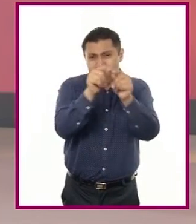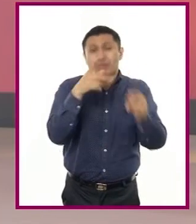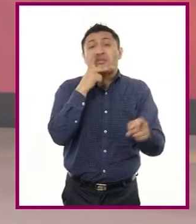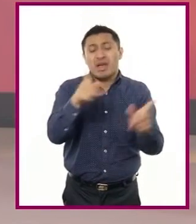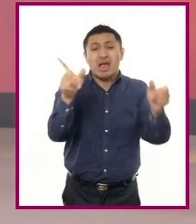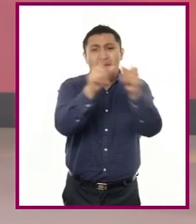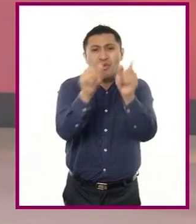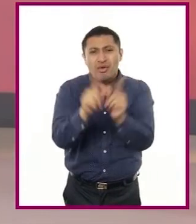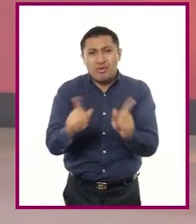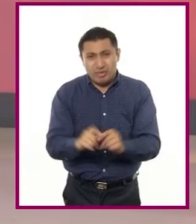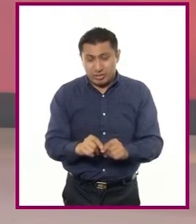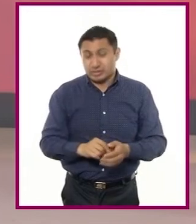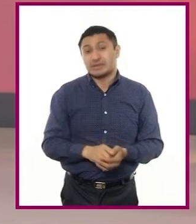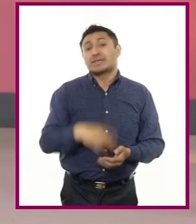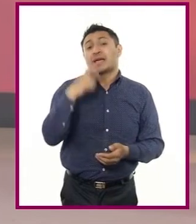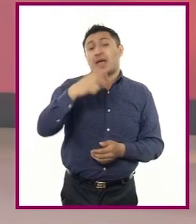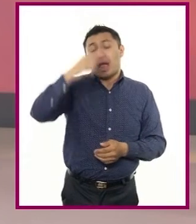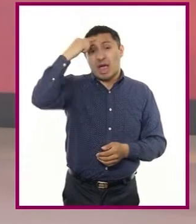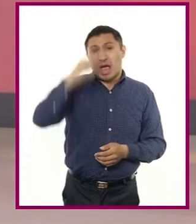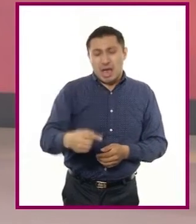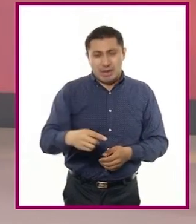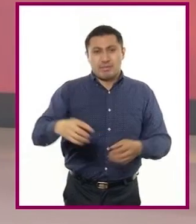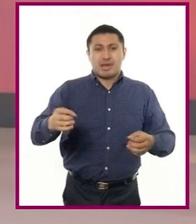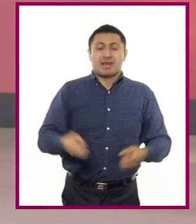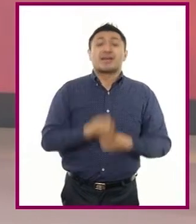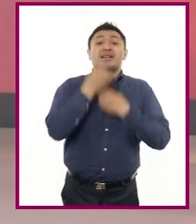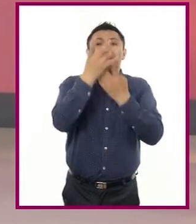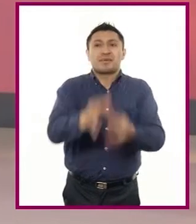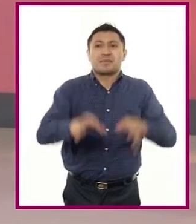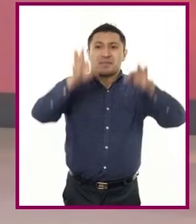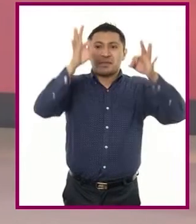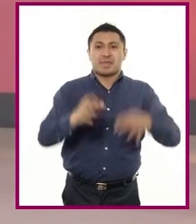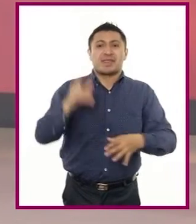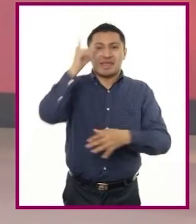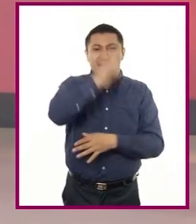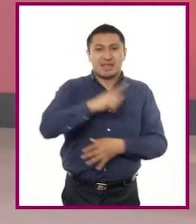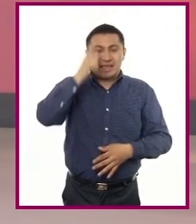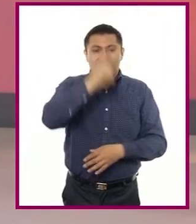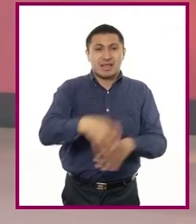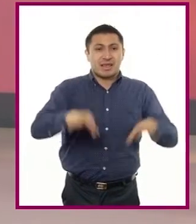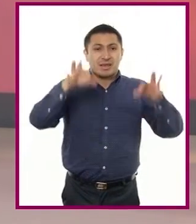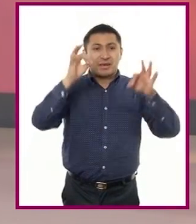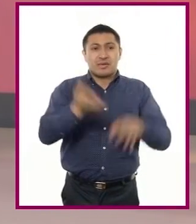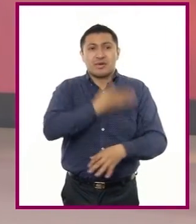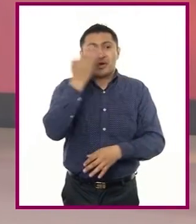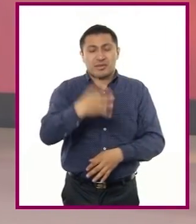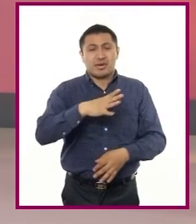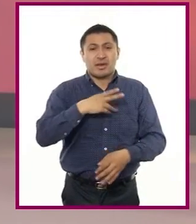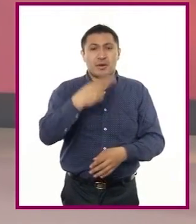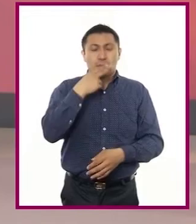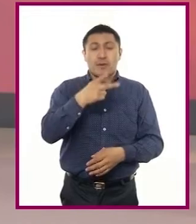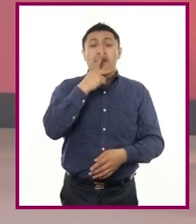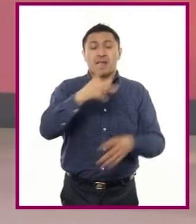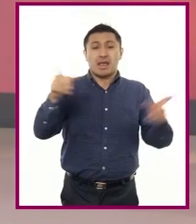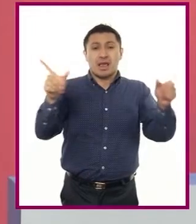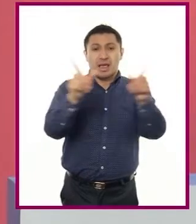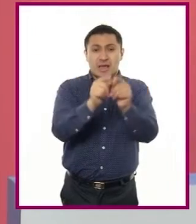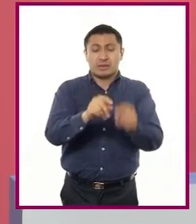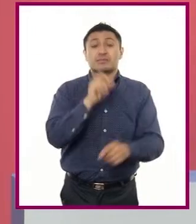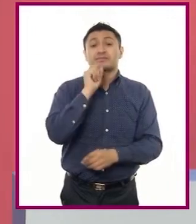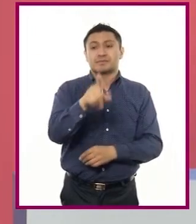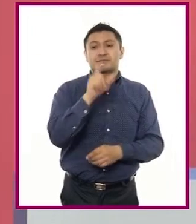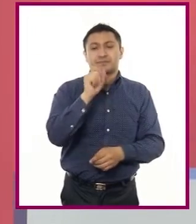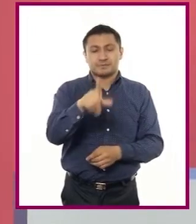Efectivamente, pues para dar calidez a las expresiones, el lenguaje coloquial emplea los diminutivos,